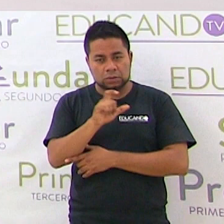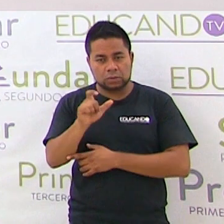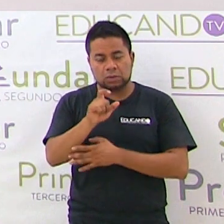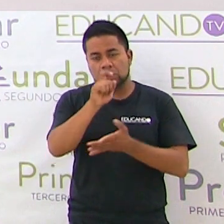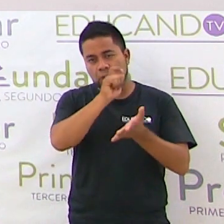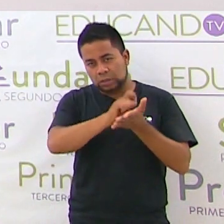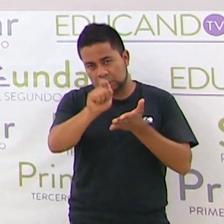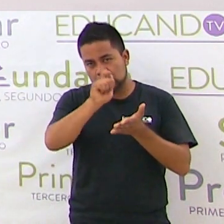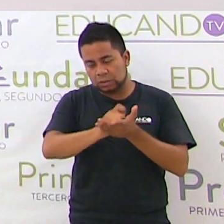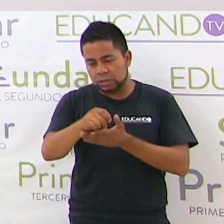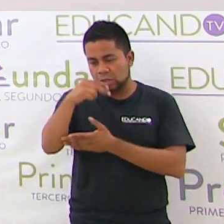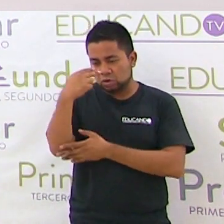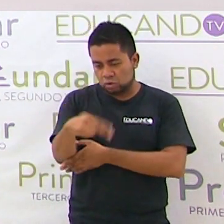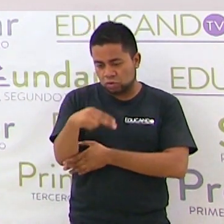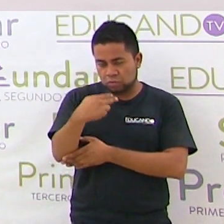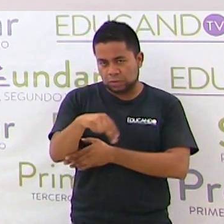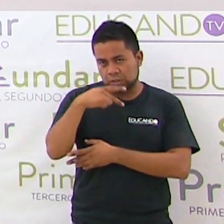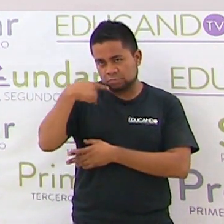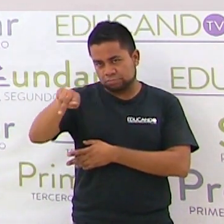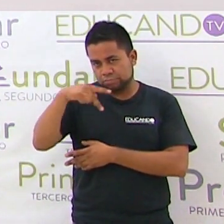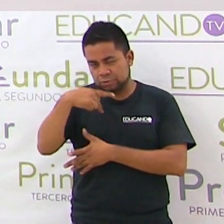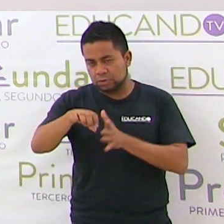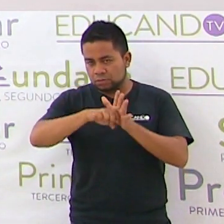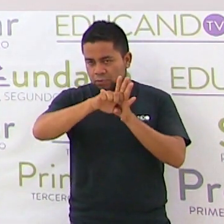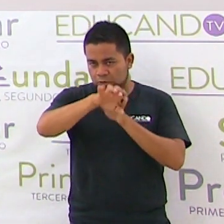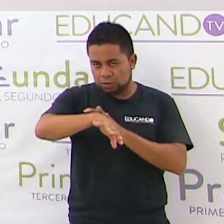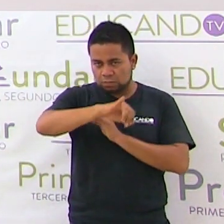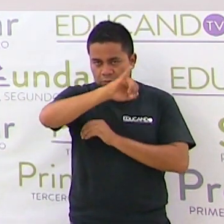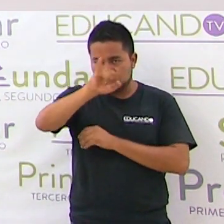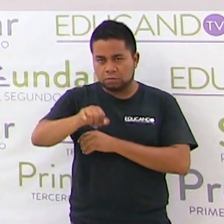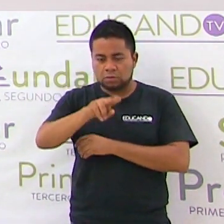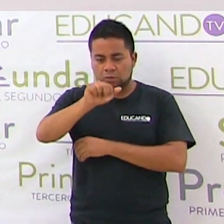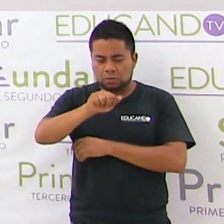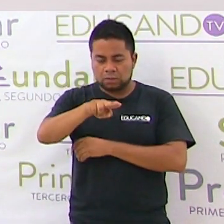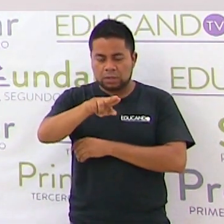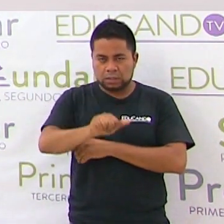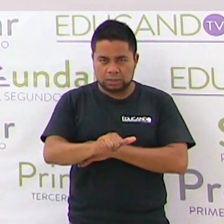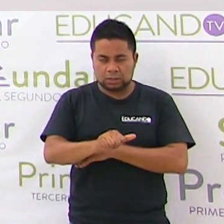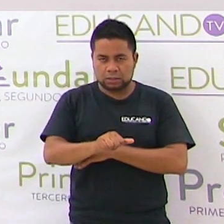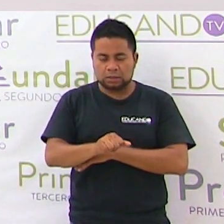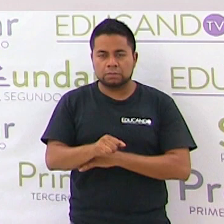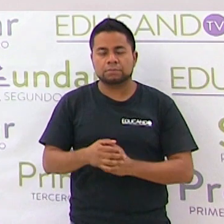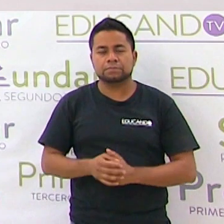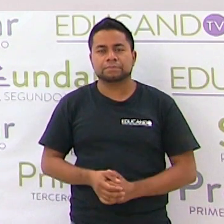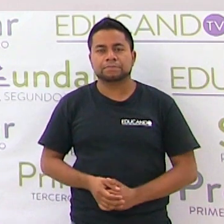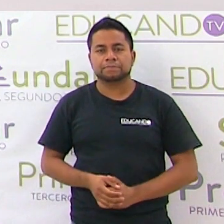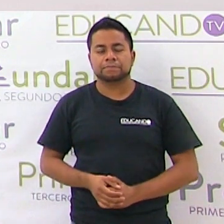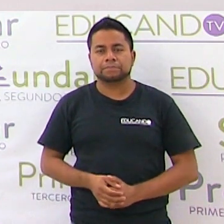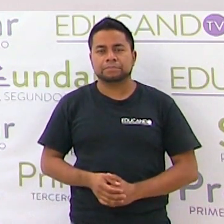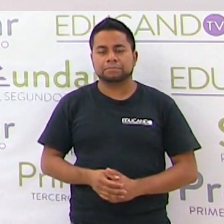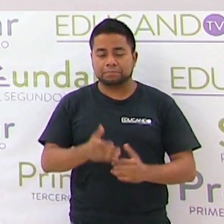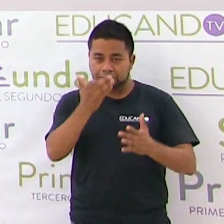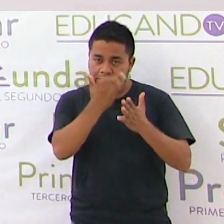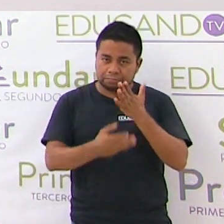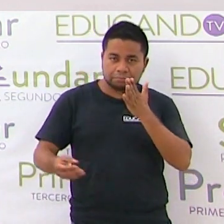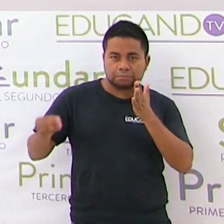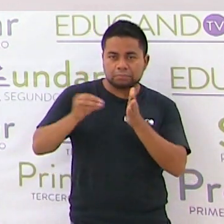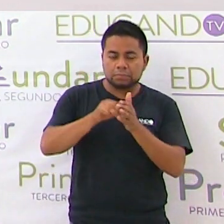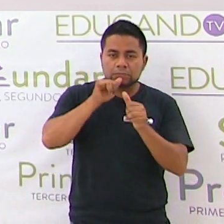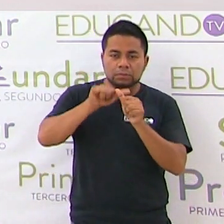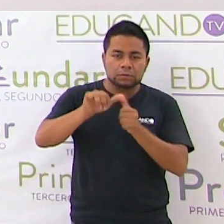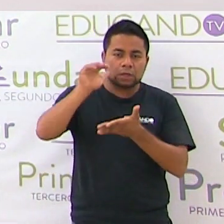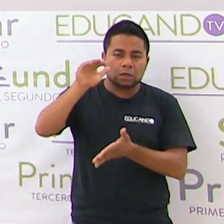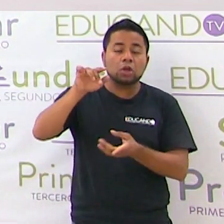la escritura de los nombres propios como Juana. ¿En dónde más vemos que nos hace falta la mayúscula?